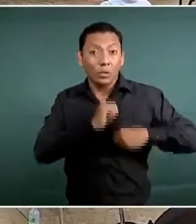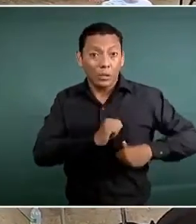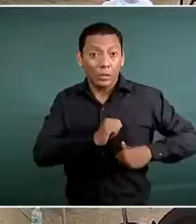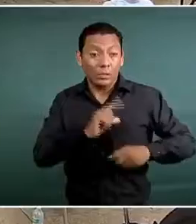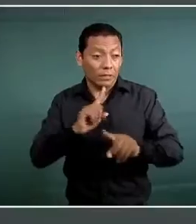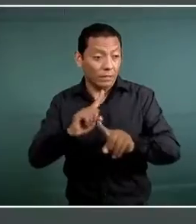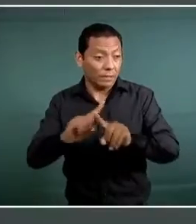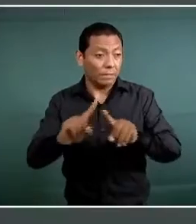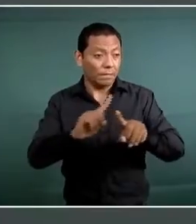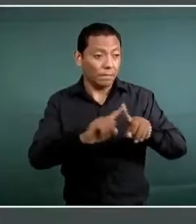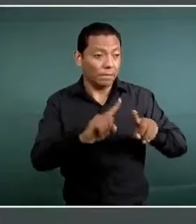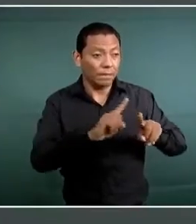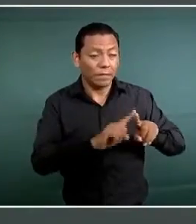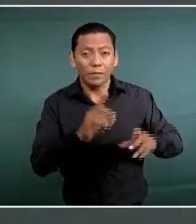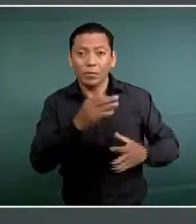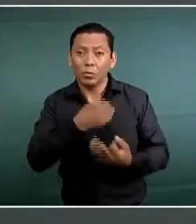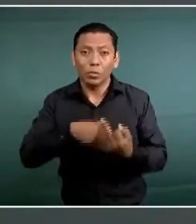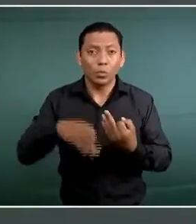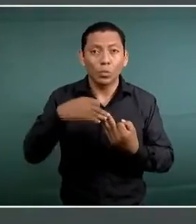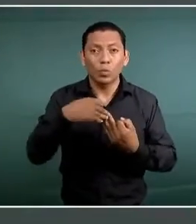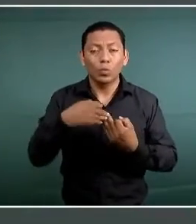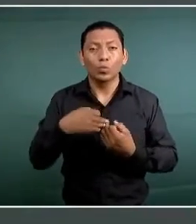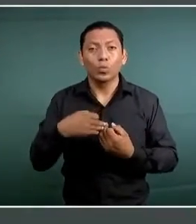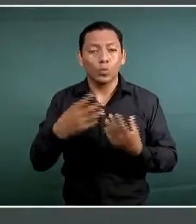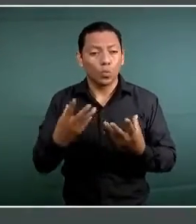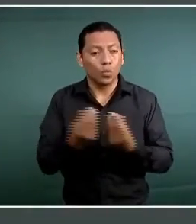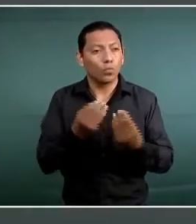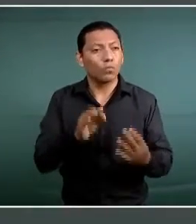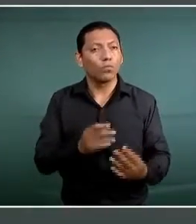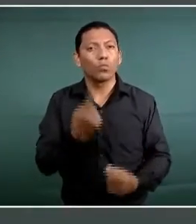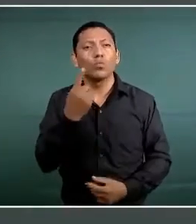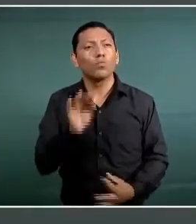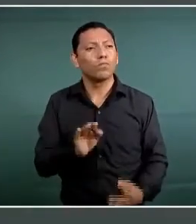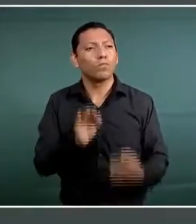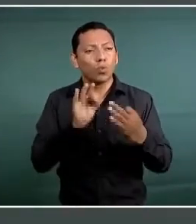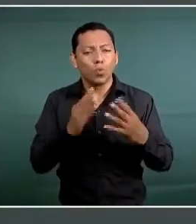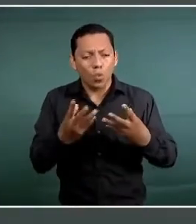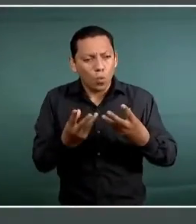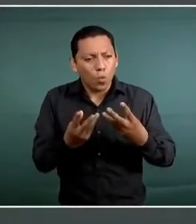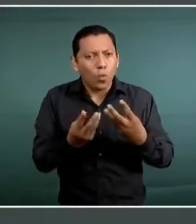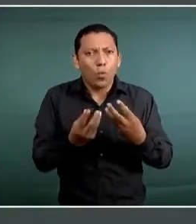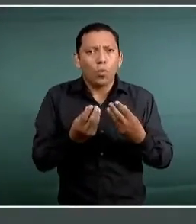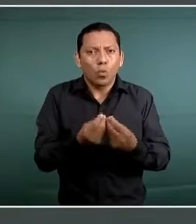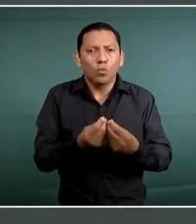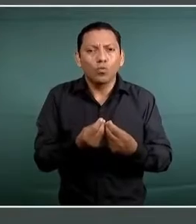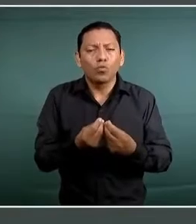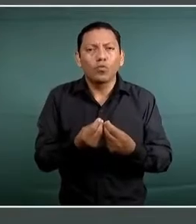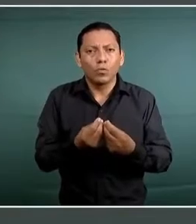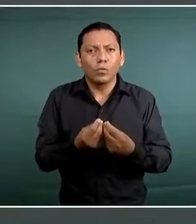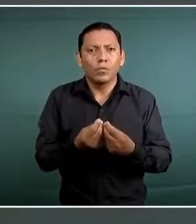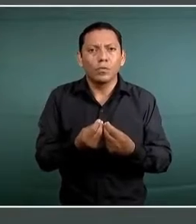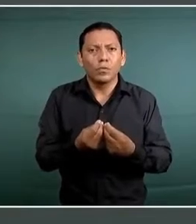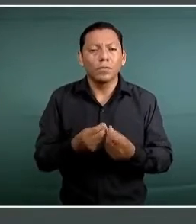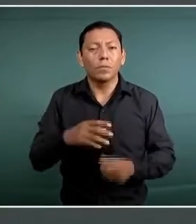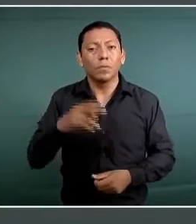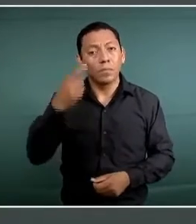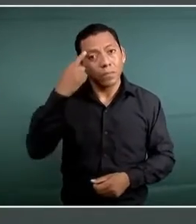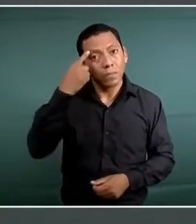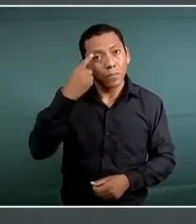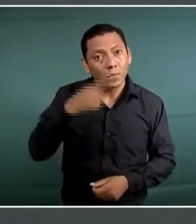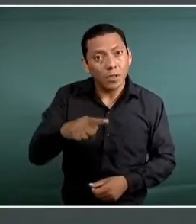estemos como un solo frente sumados en la defensa